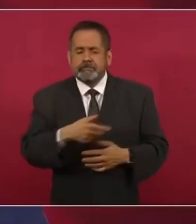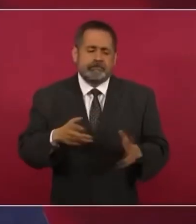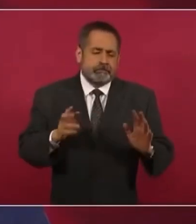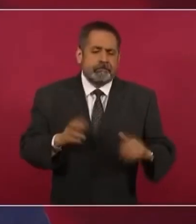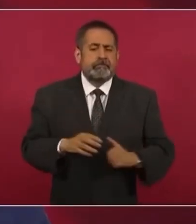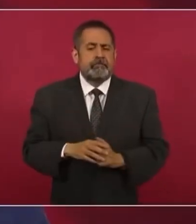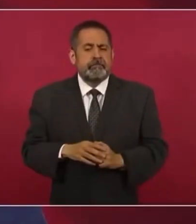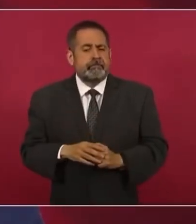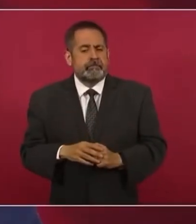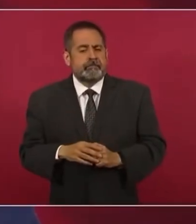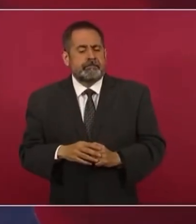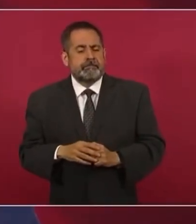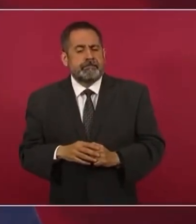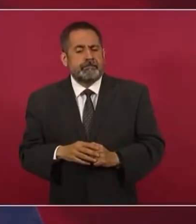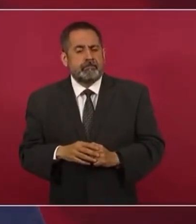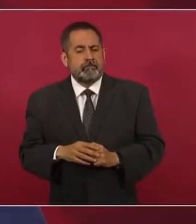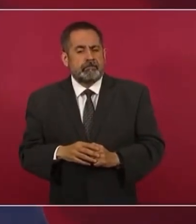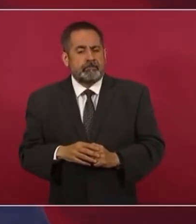los